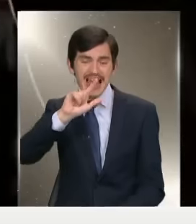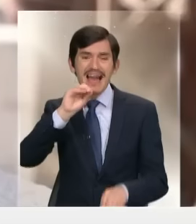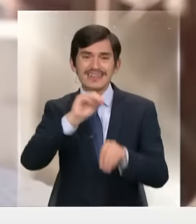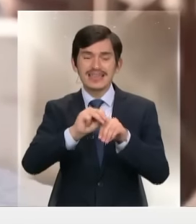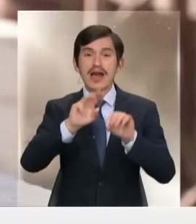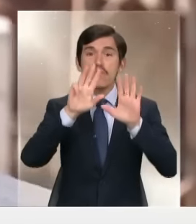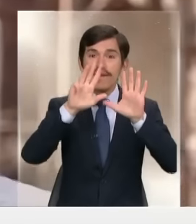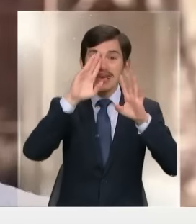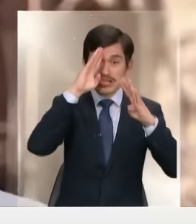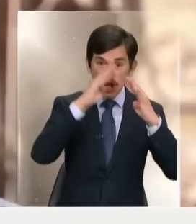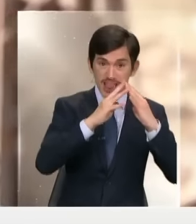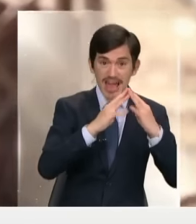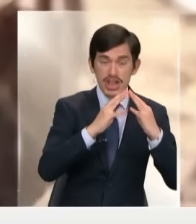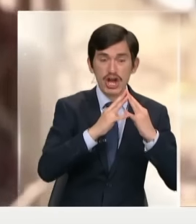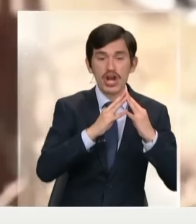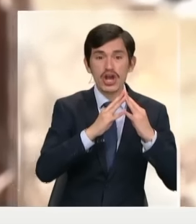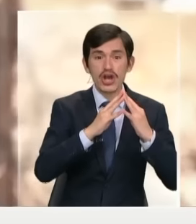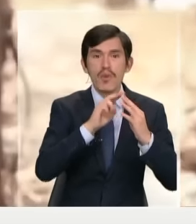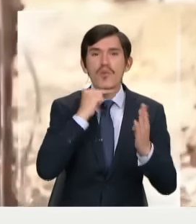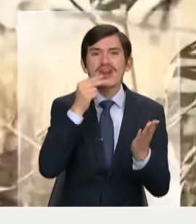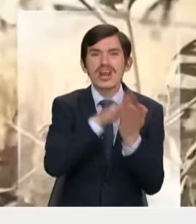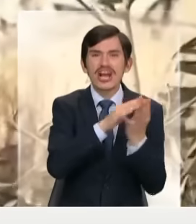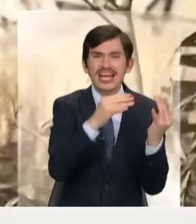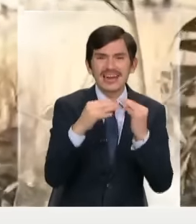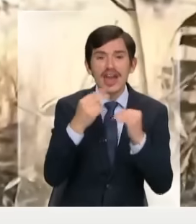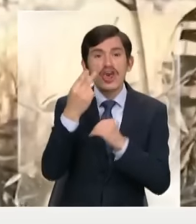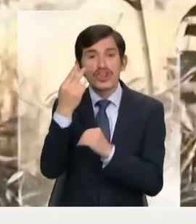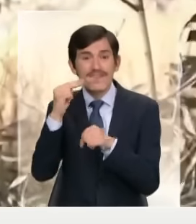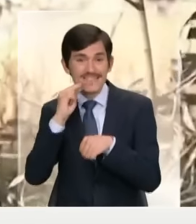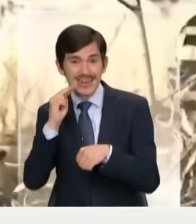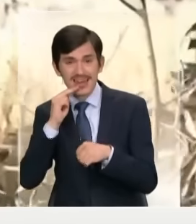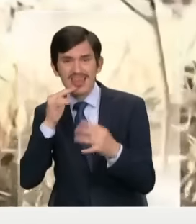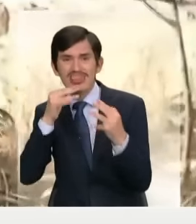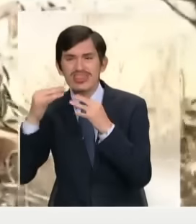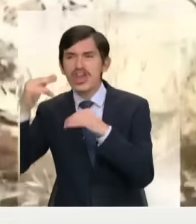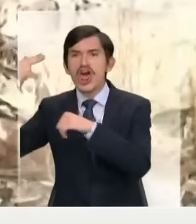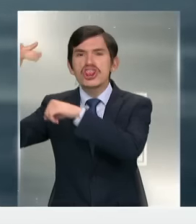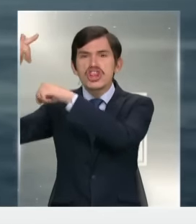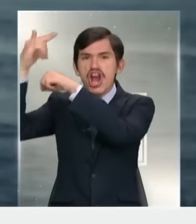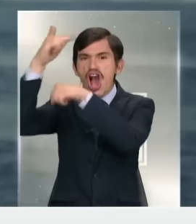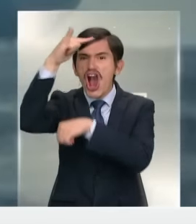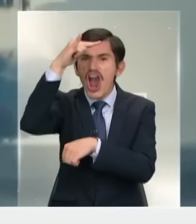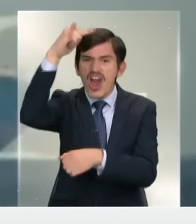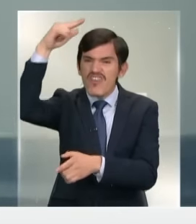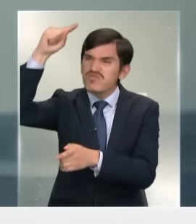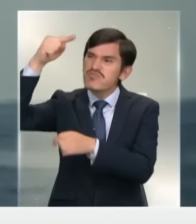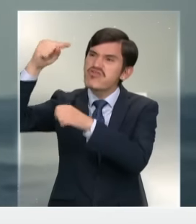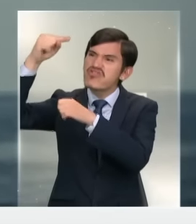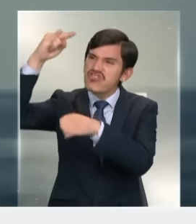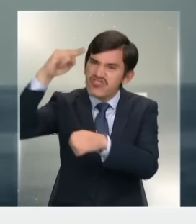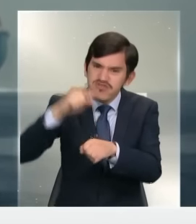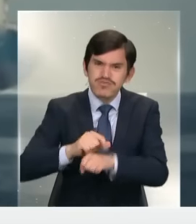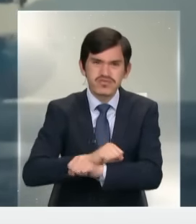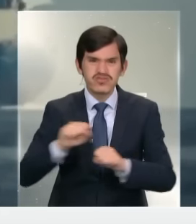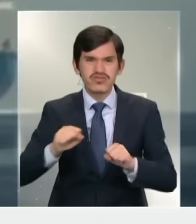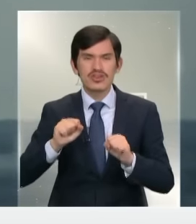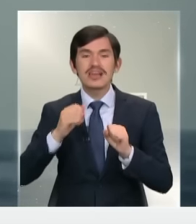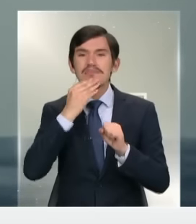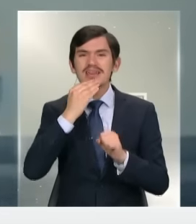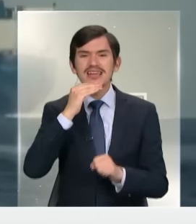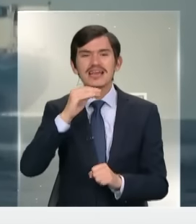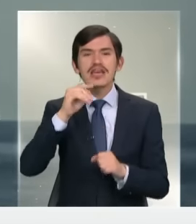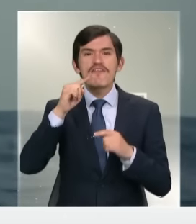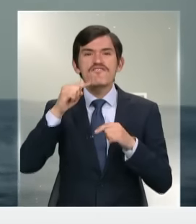de sus soldados murieron en combate y otros 2 este viernes por un ataque con drones lanzados desde Irak, mientras que los hutíes de